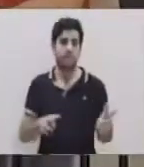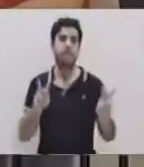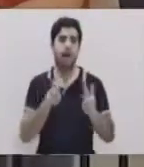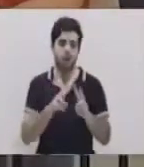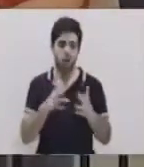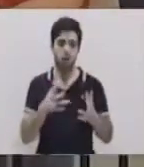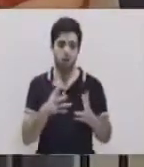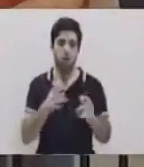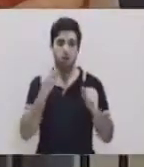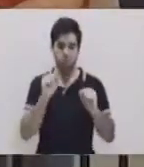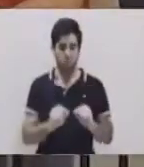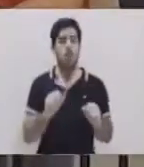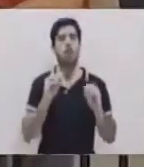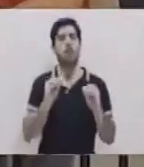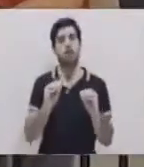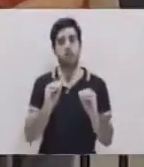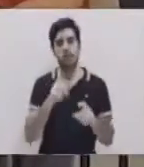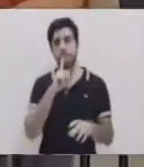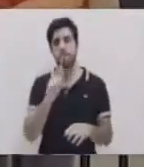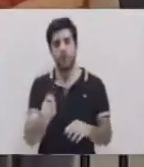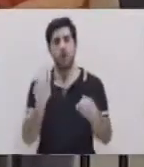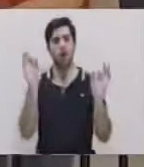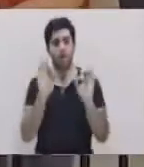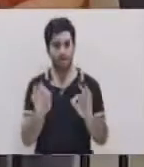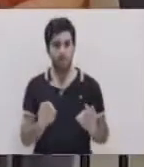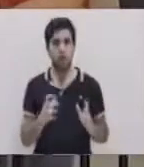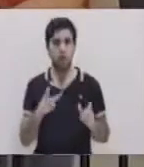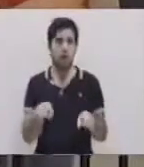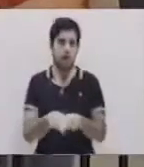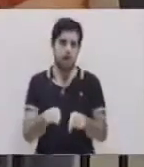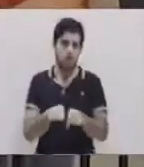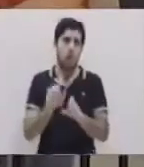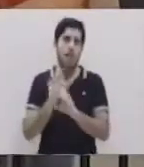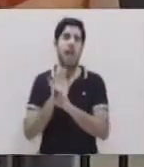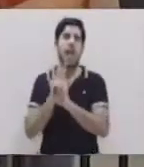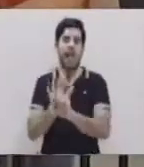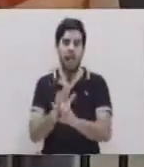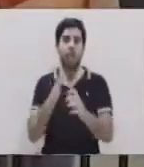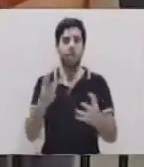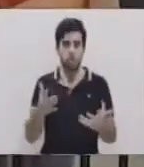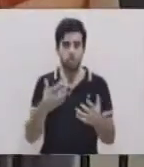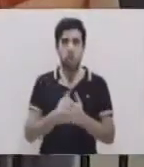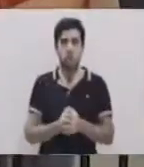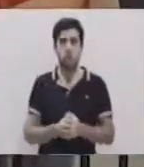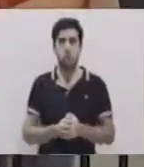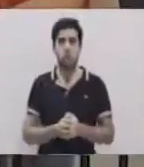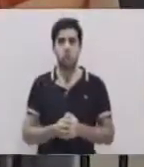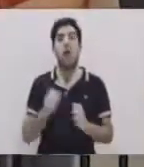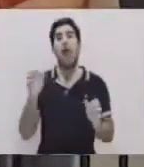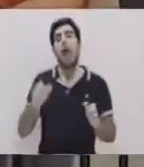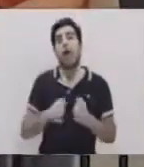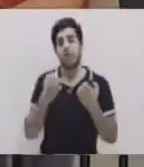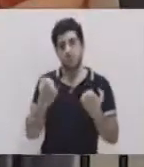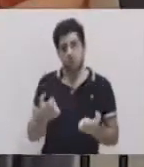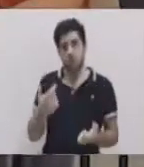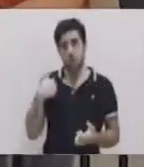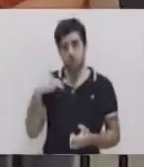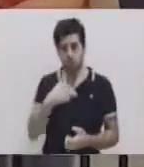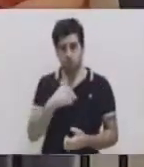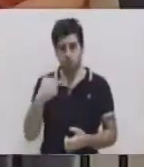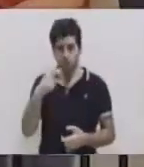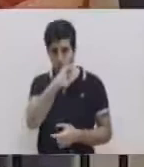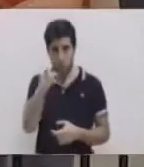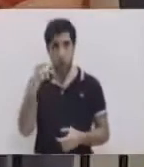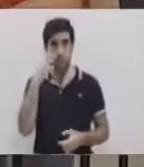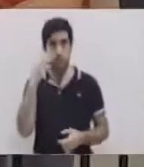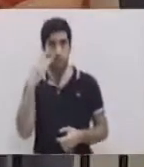los estamos enseñando de una manera sorprendente, que es el ejemplo. Y algo que nosotros los padres debemos de saber es cuál es